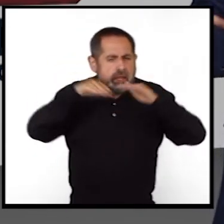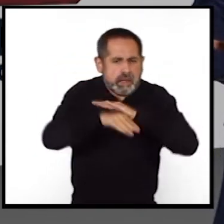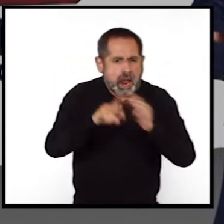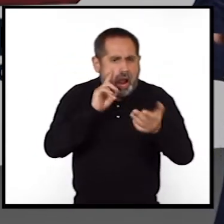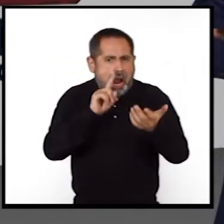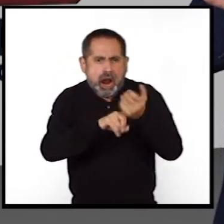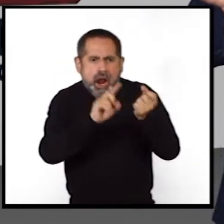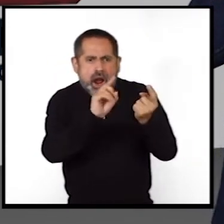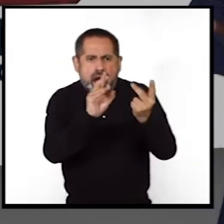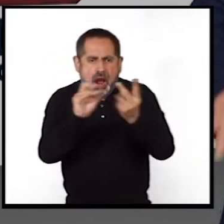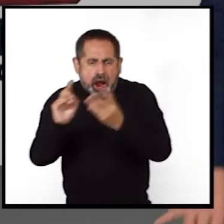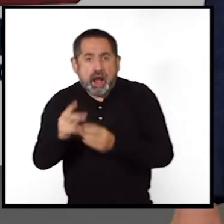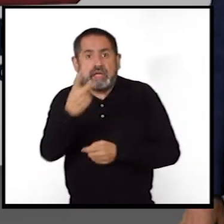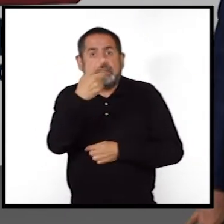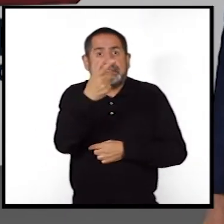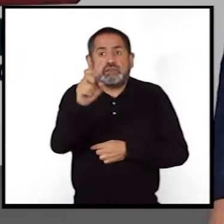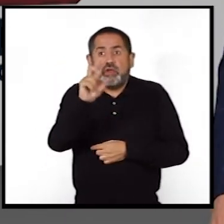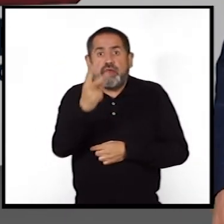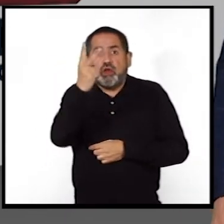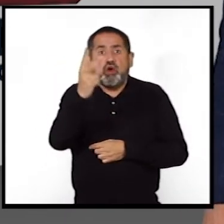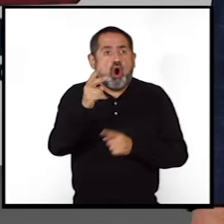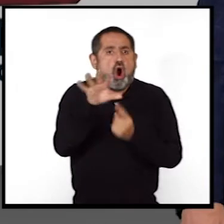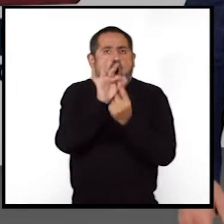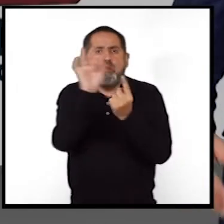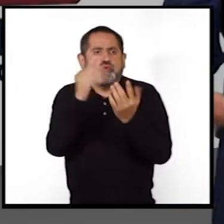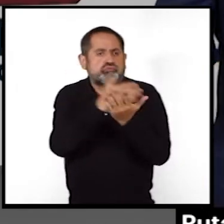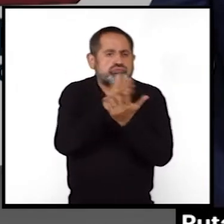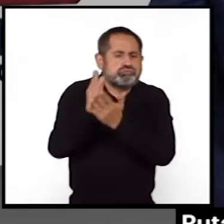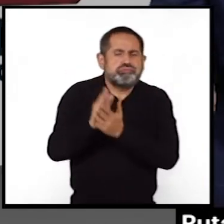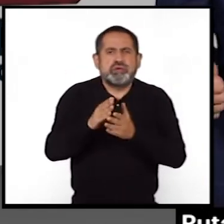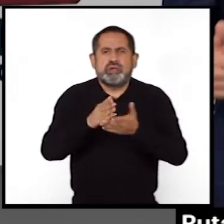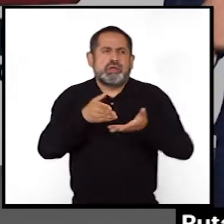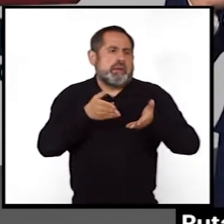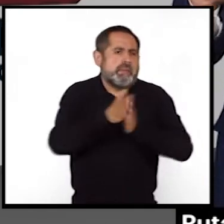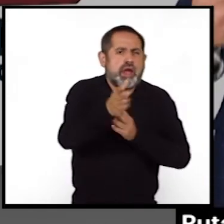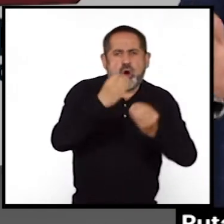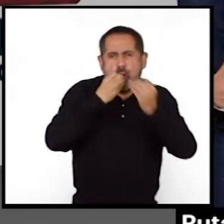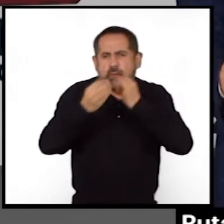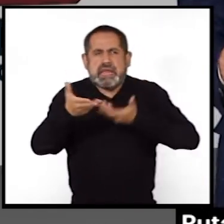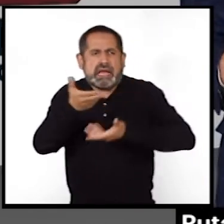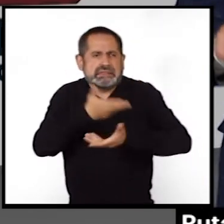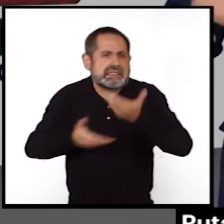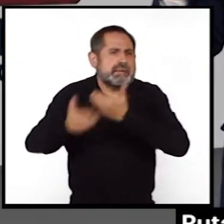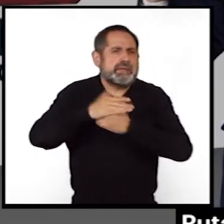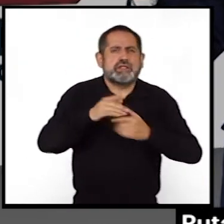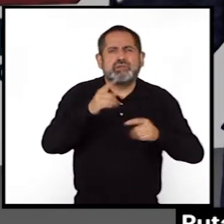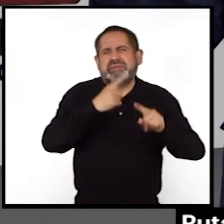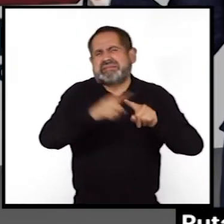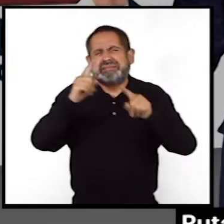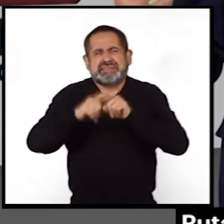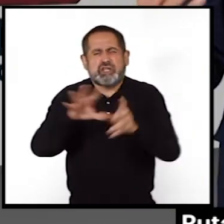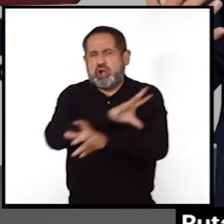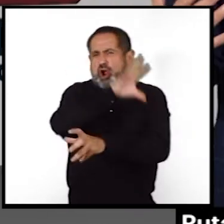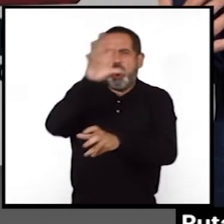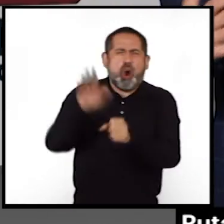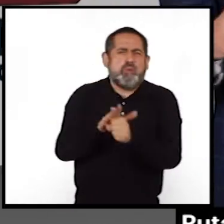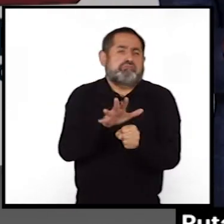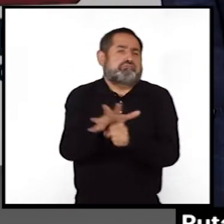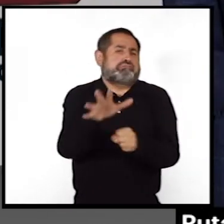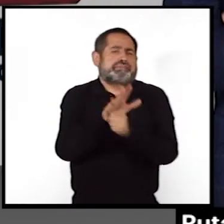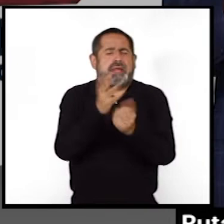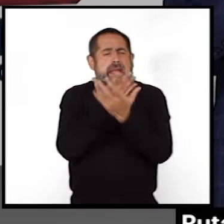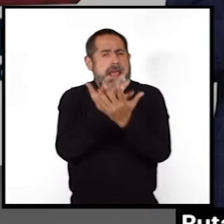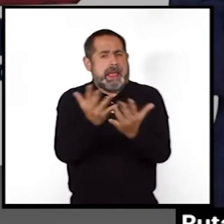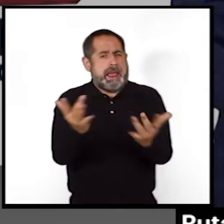podrán descubrir 132 opciones para visitar. Rutas, tours, gastronomía, servicios, experiencias 360